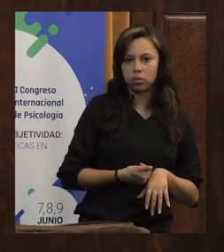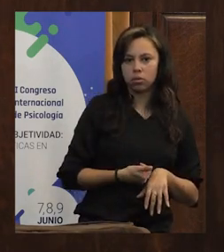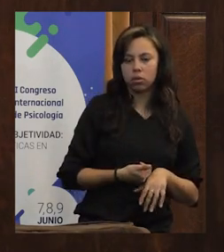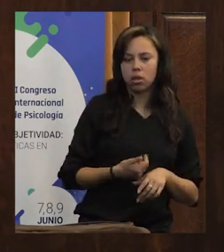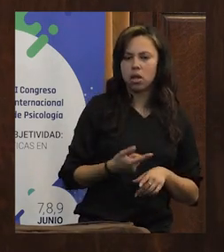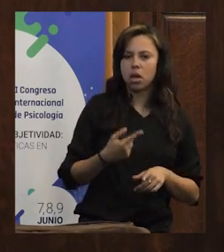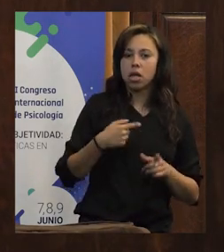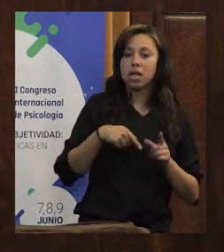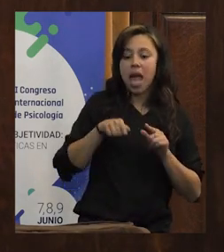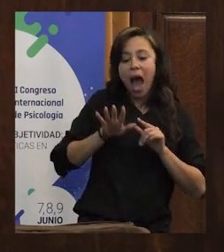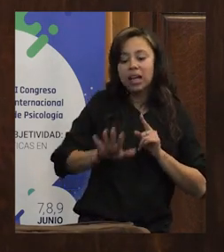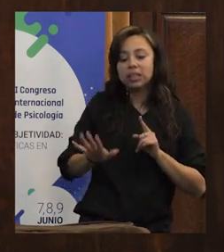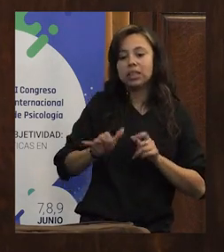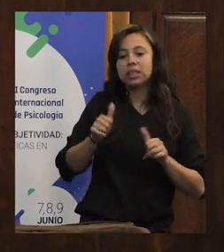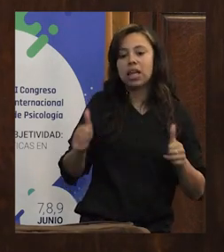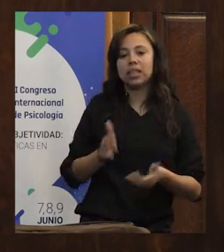decidió.